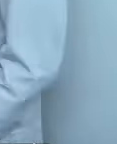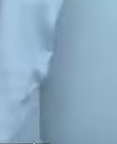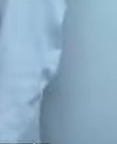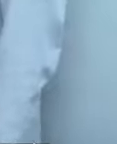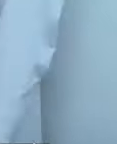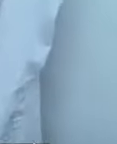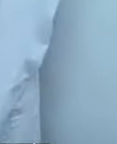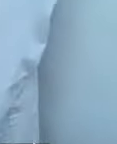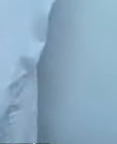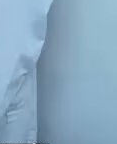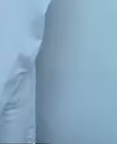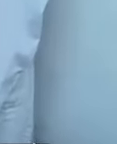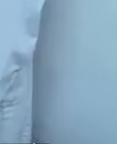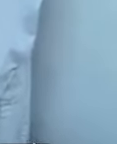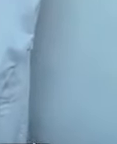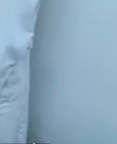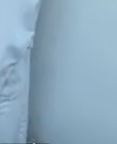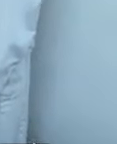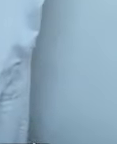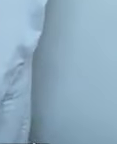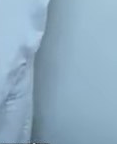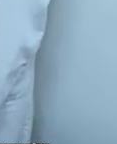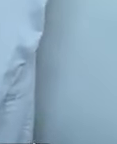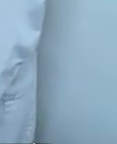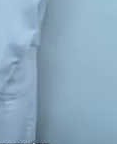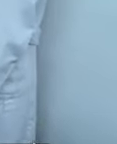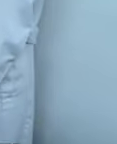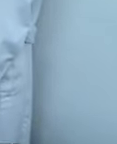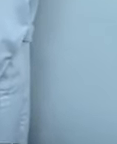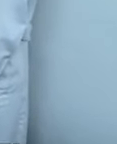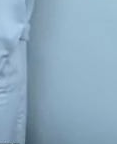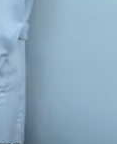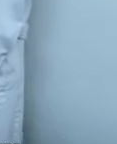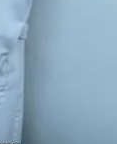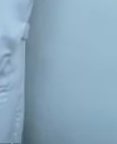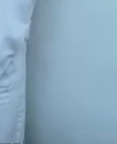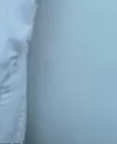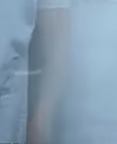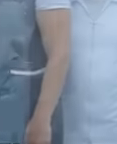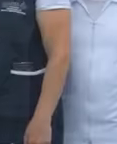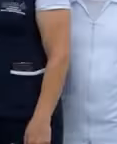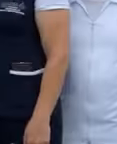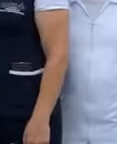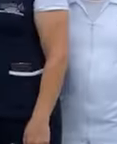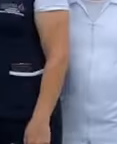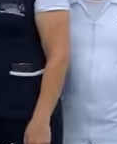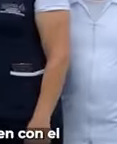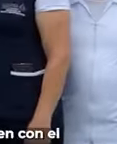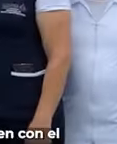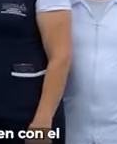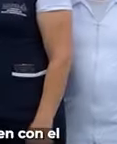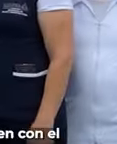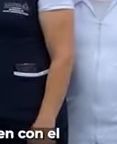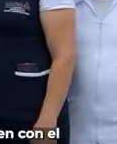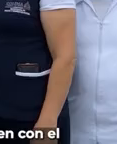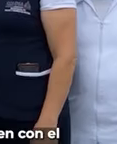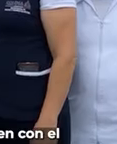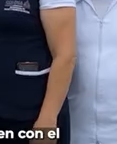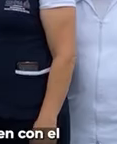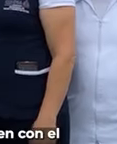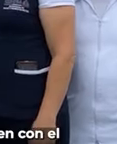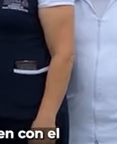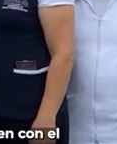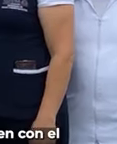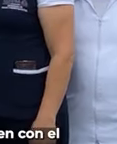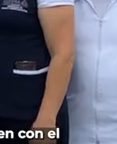partir de este día este tratamiento es 100% gratuito y muchas gracias a todo el personal que labora aquí que sus propios pacientes